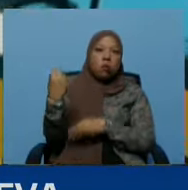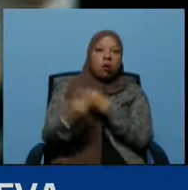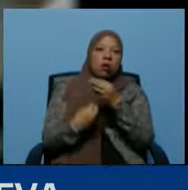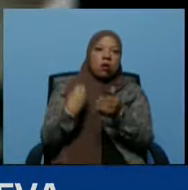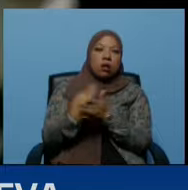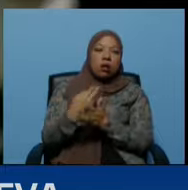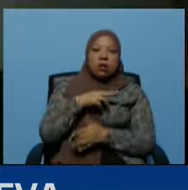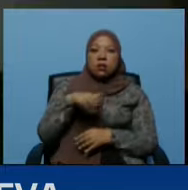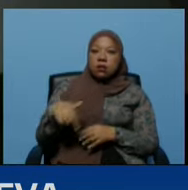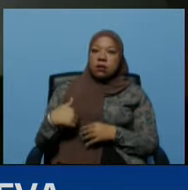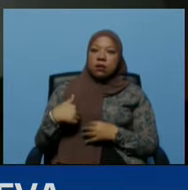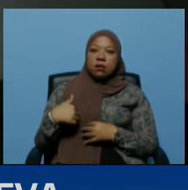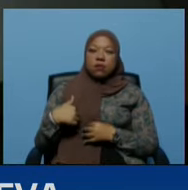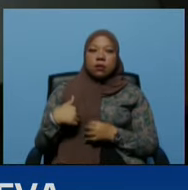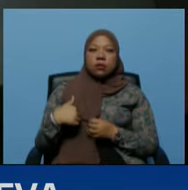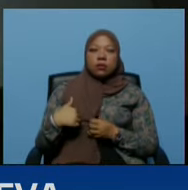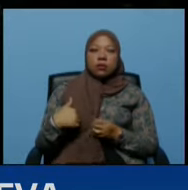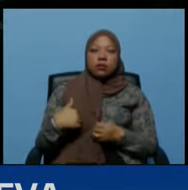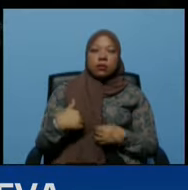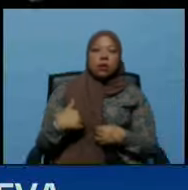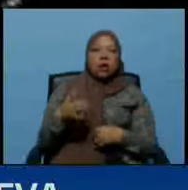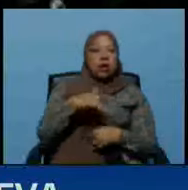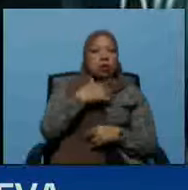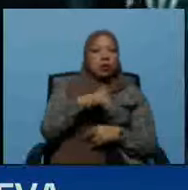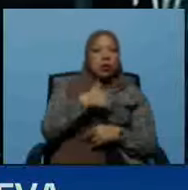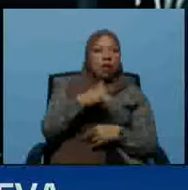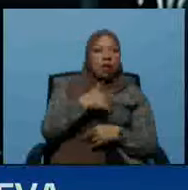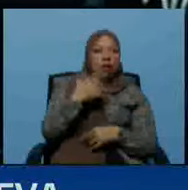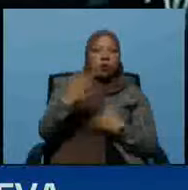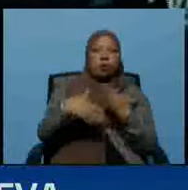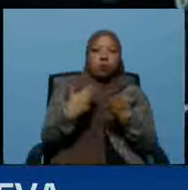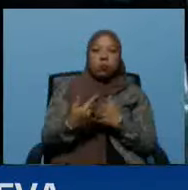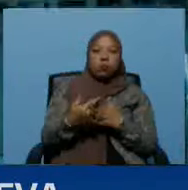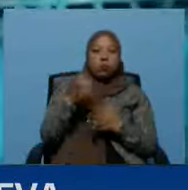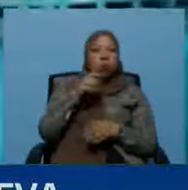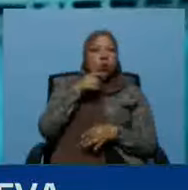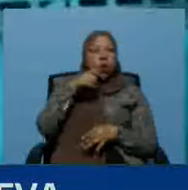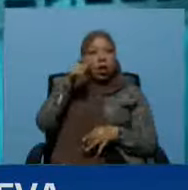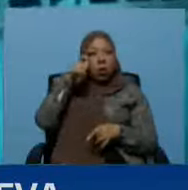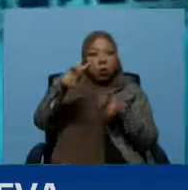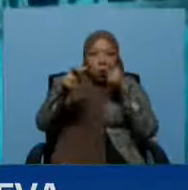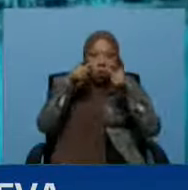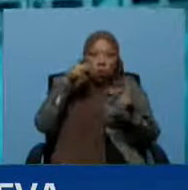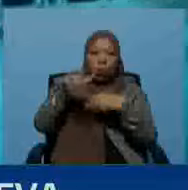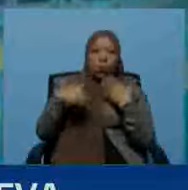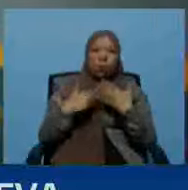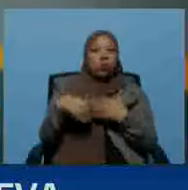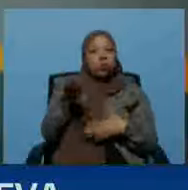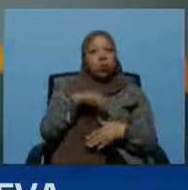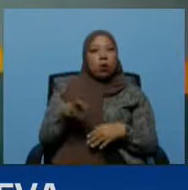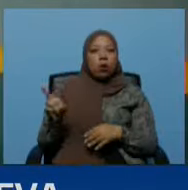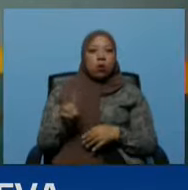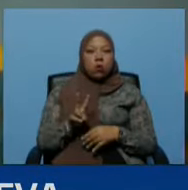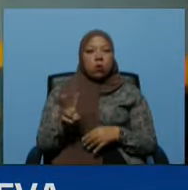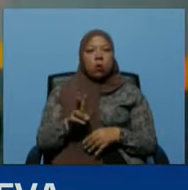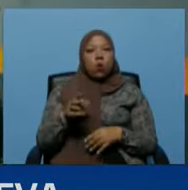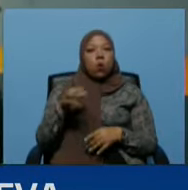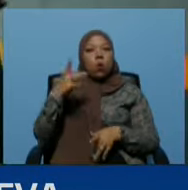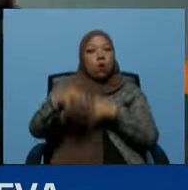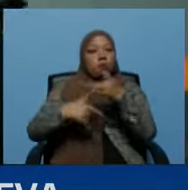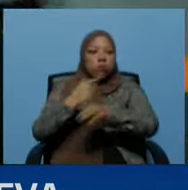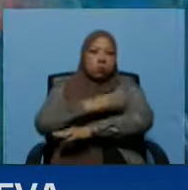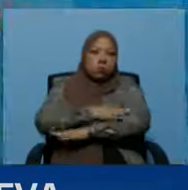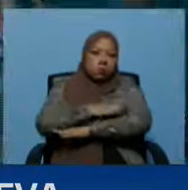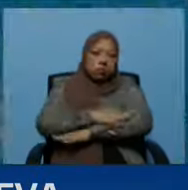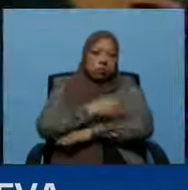dudar es traición. En tal sentido, como guía esencial que soy en la conducción